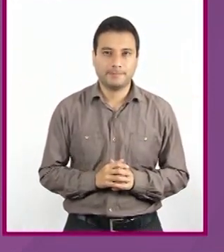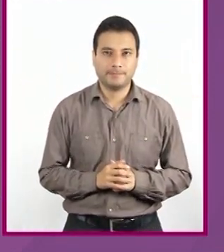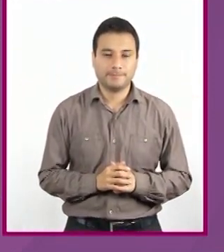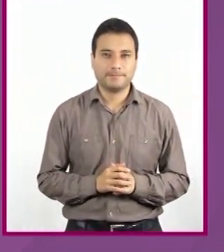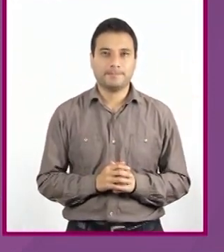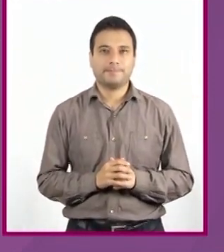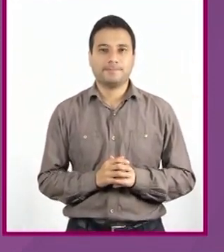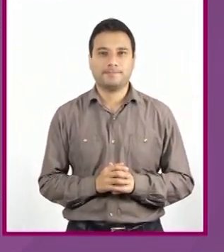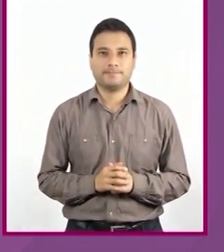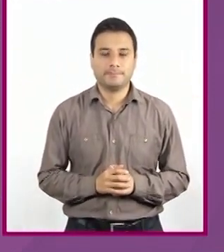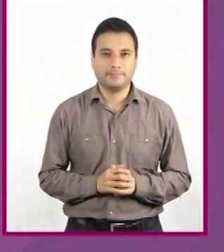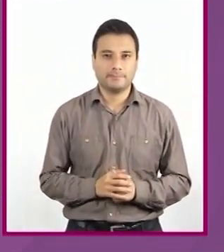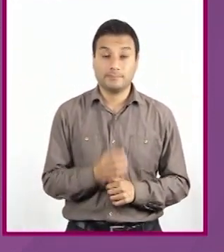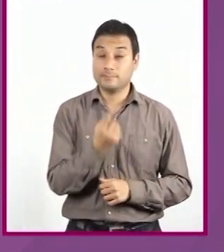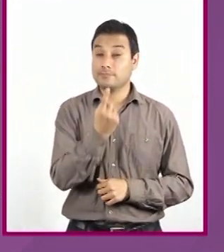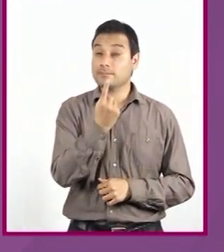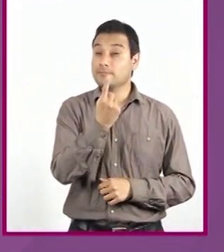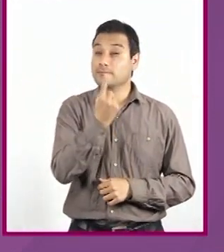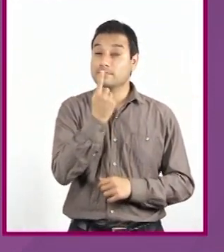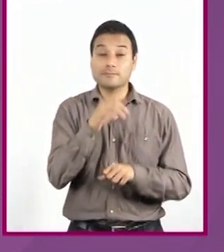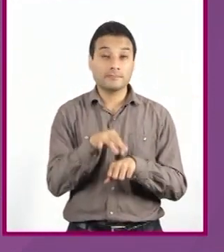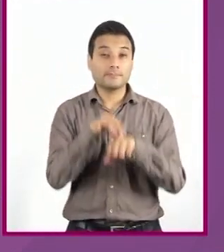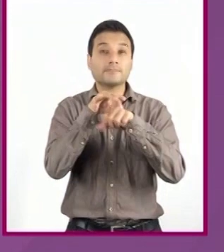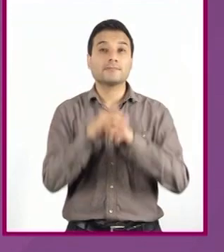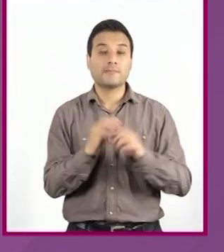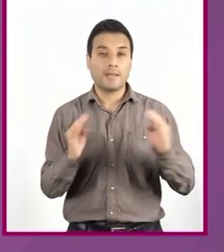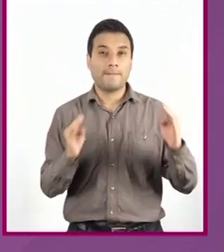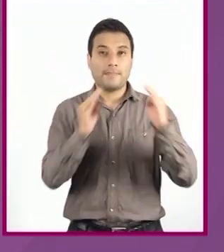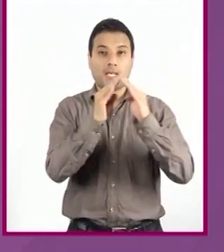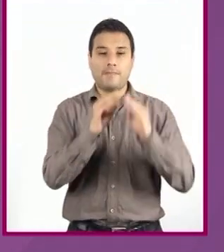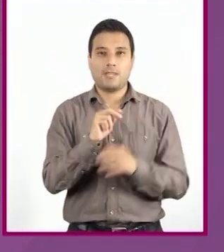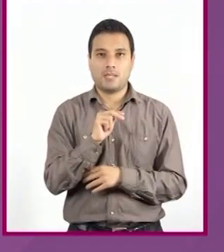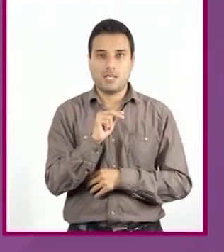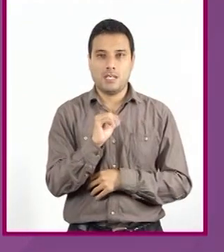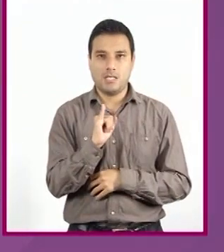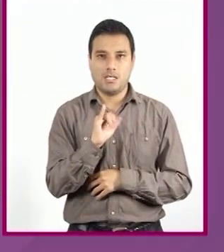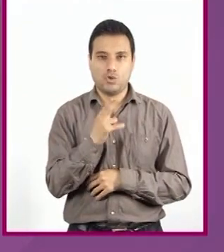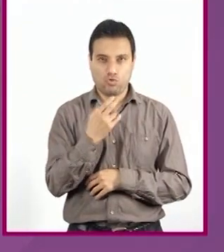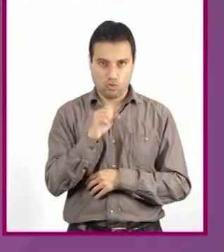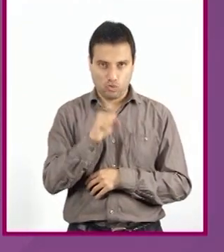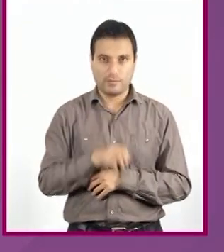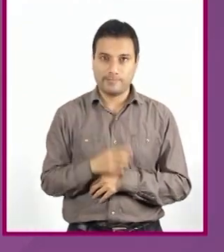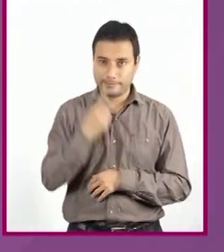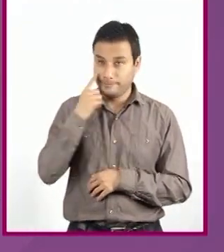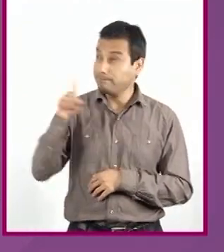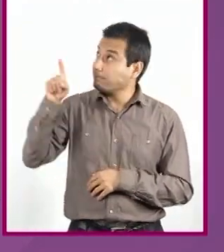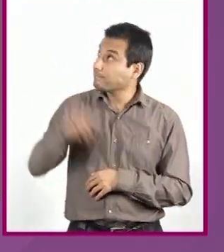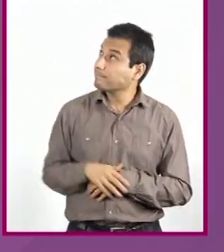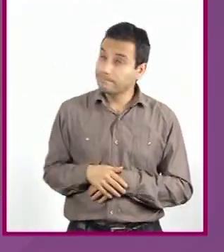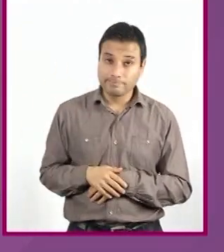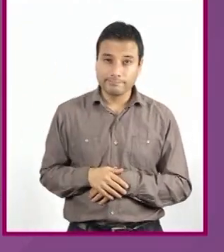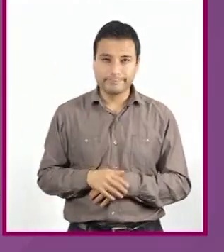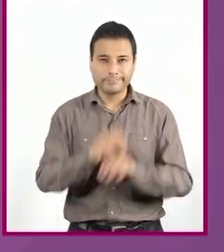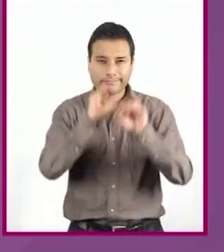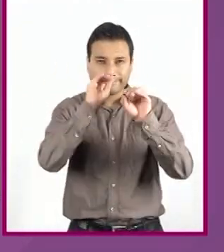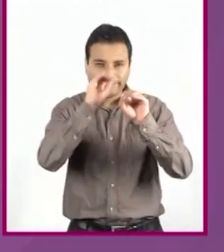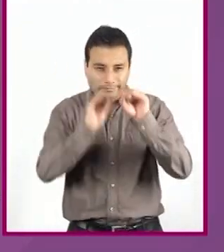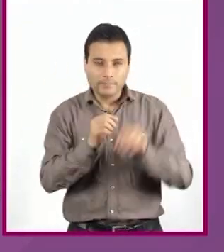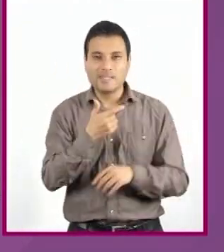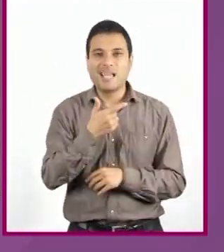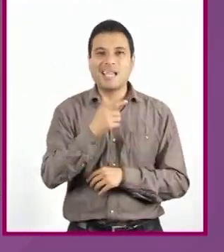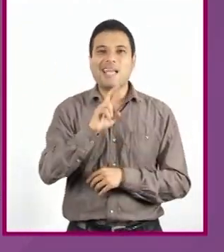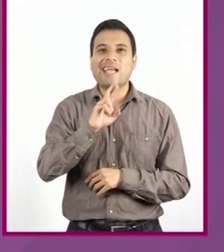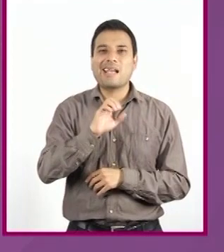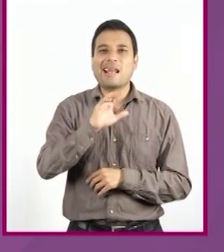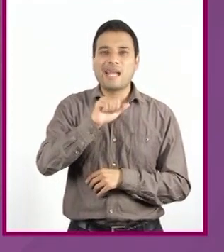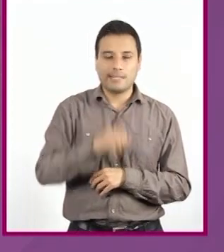De entre ellas, destaca la Pirámide de los Nichos, famosa por su decoración basada en grecas y los